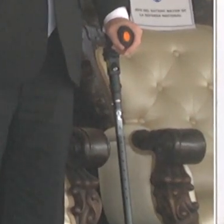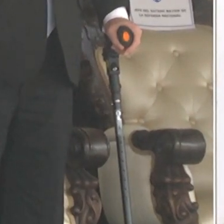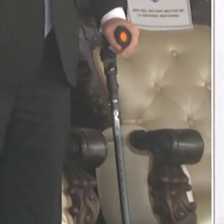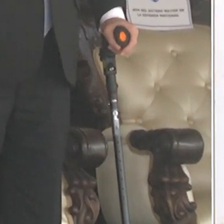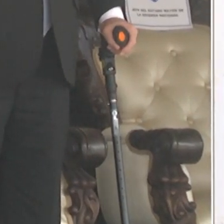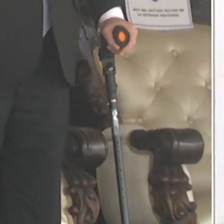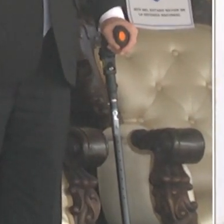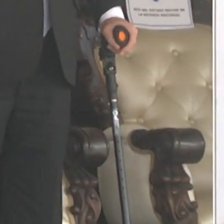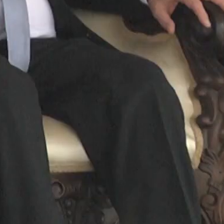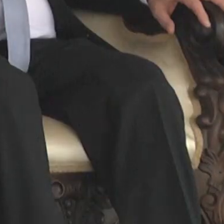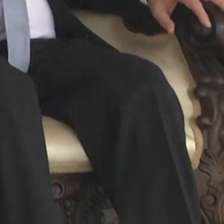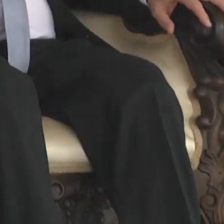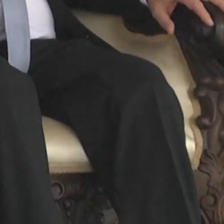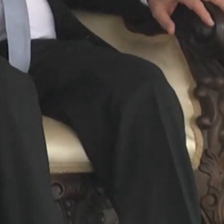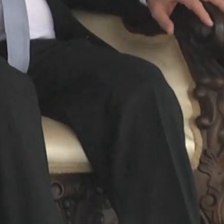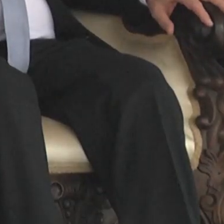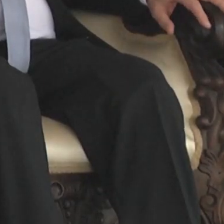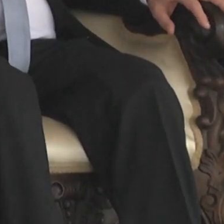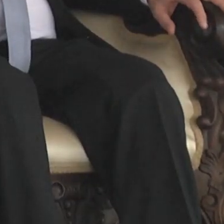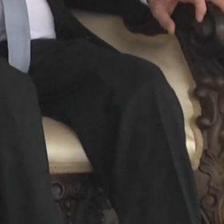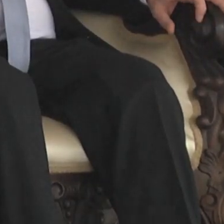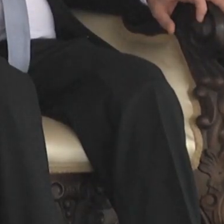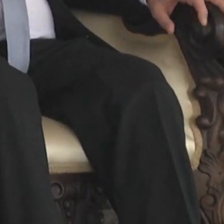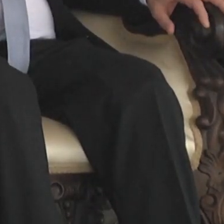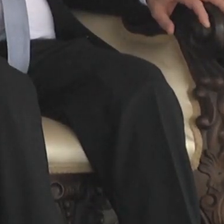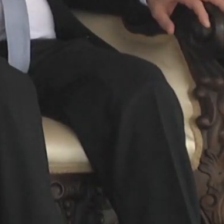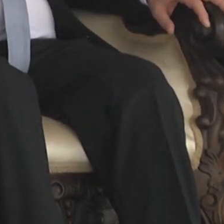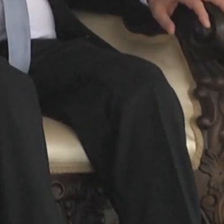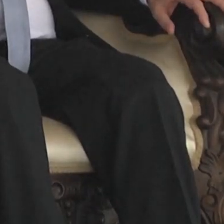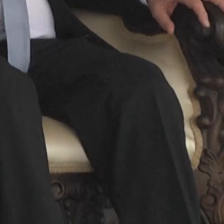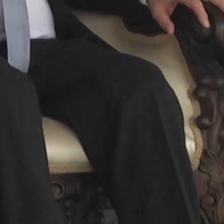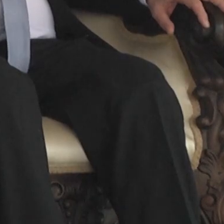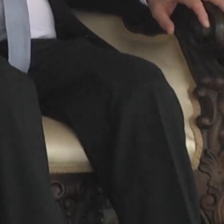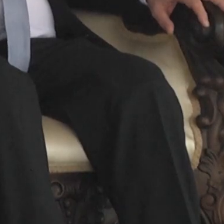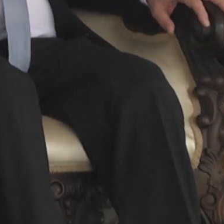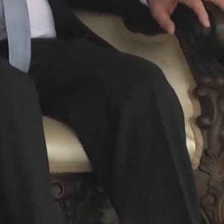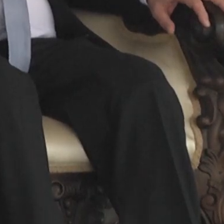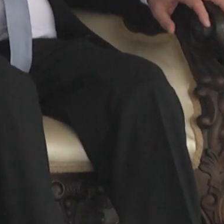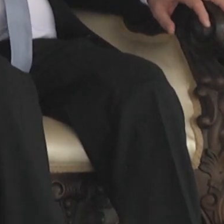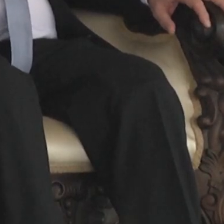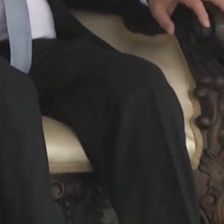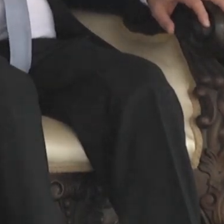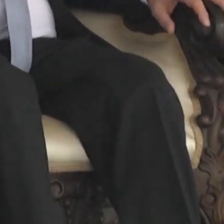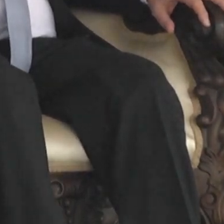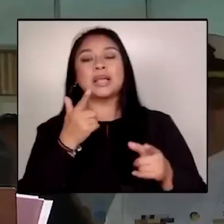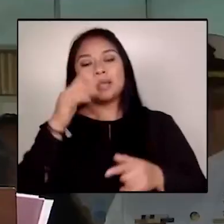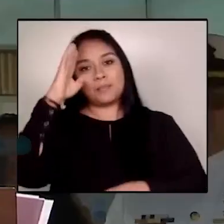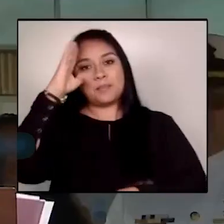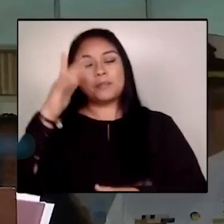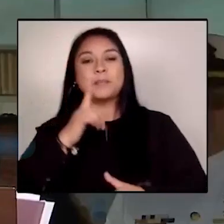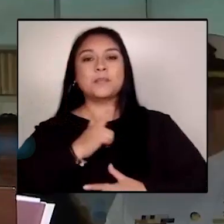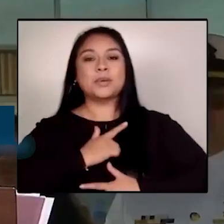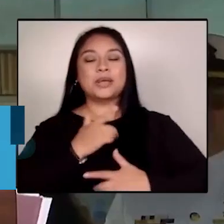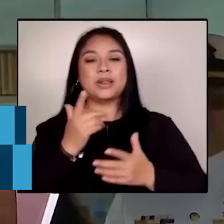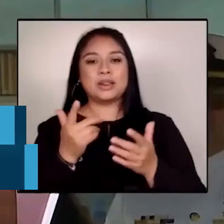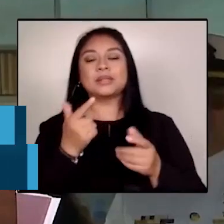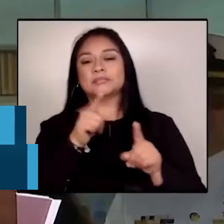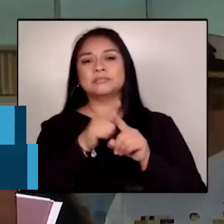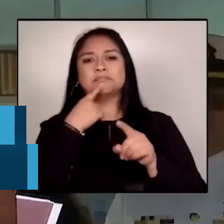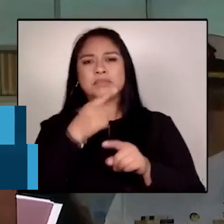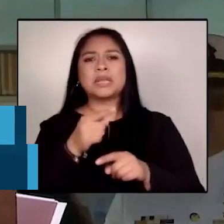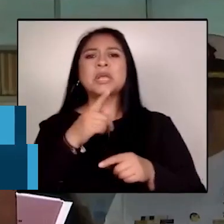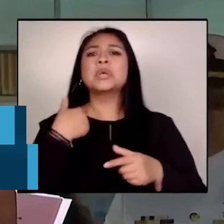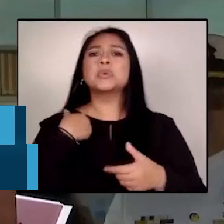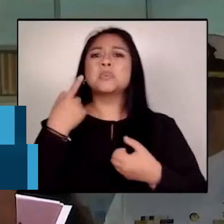dijo este viernes que el presupuesto fue sancionado el pasado jueves y publicado este viernes en el diario oficial un ejército que